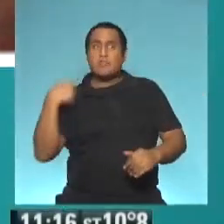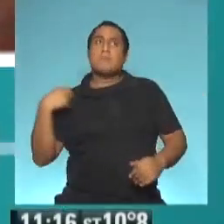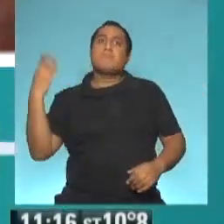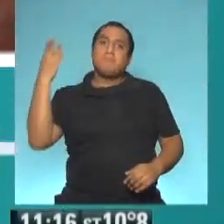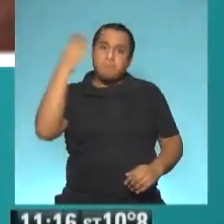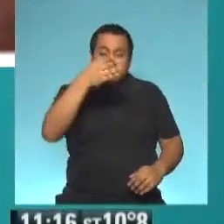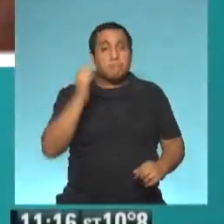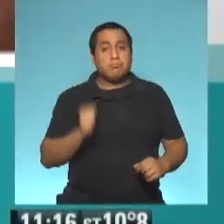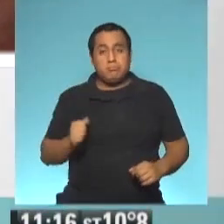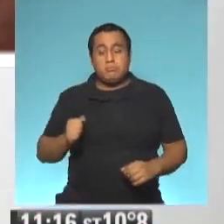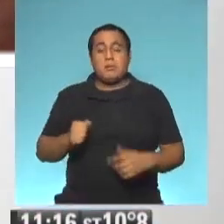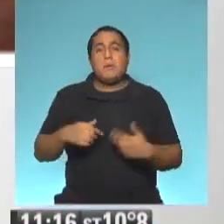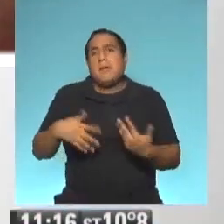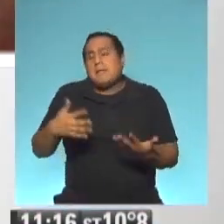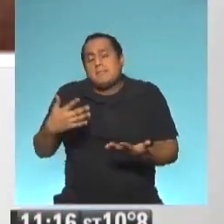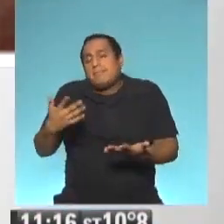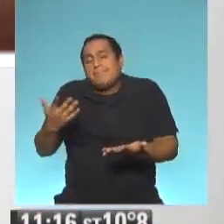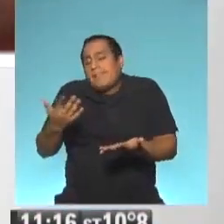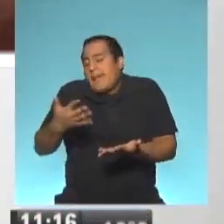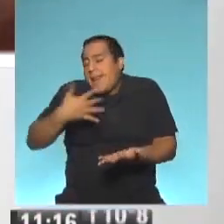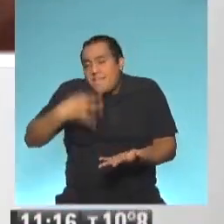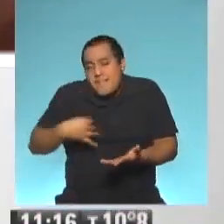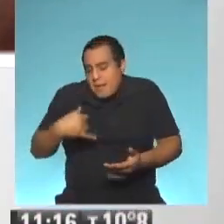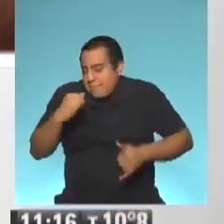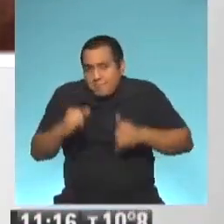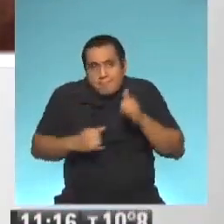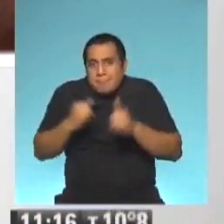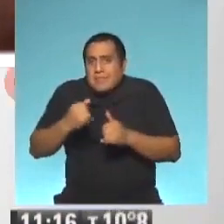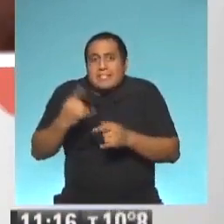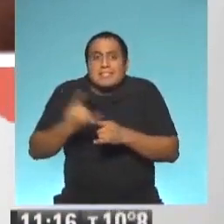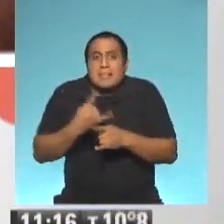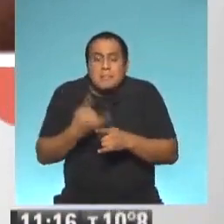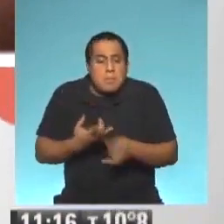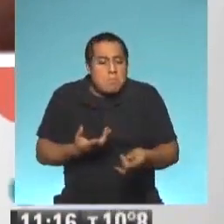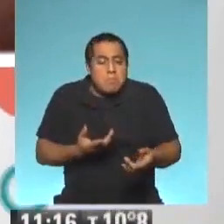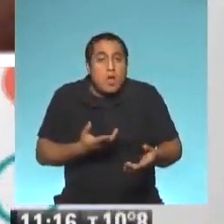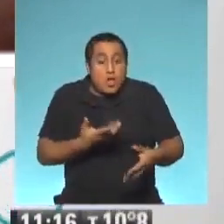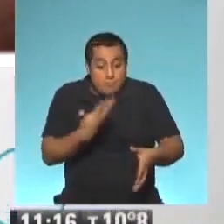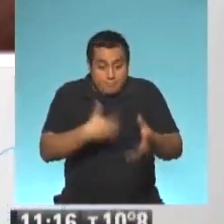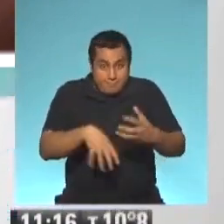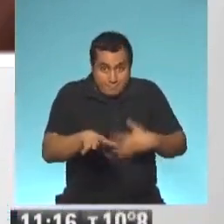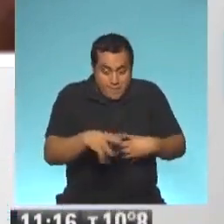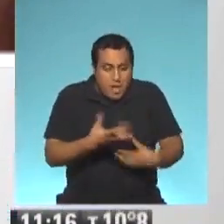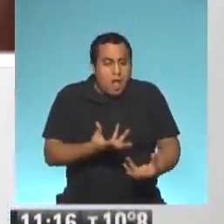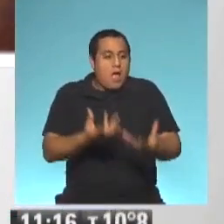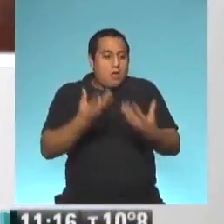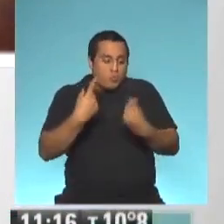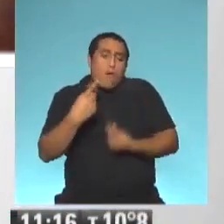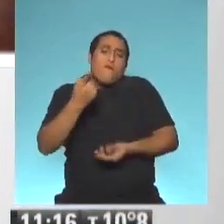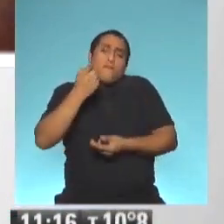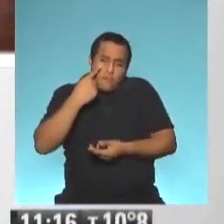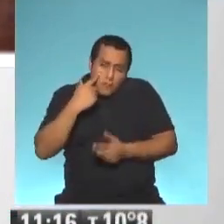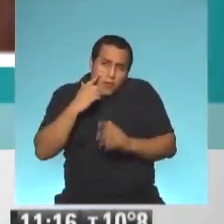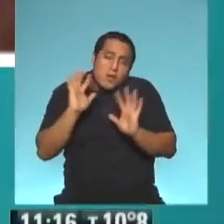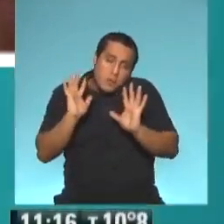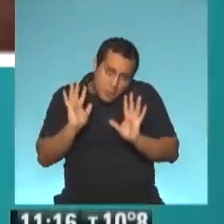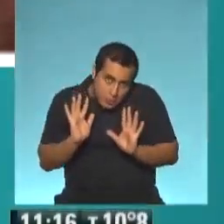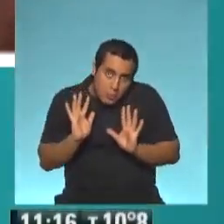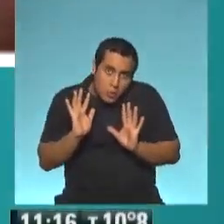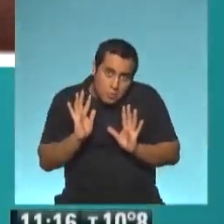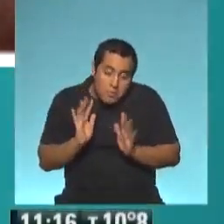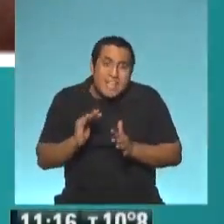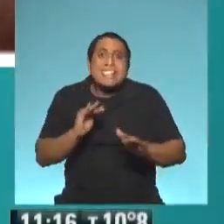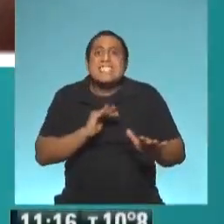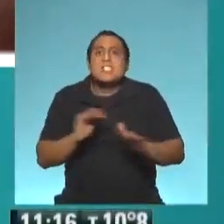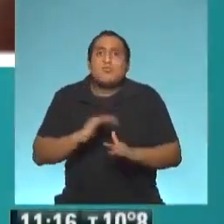que siempre resalto esto, no solamente se da vida, como decía el doctor Sorati, en estos casos en que son